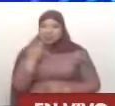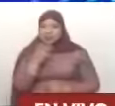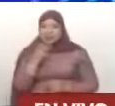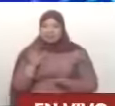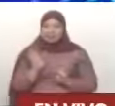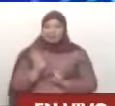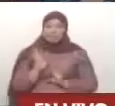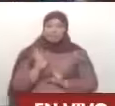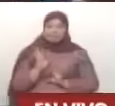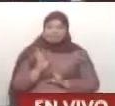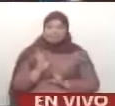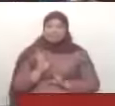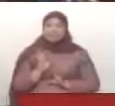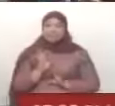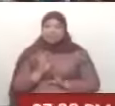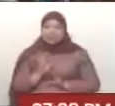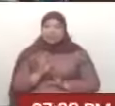chinazo.